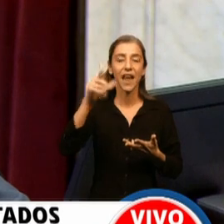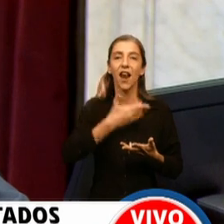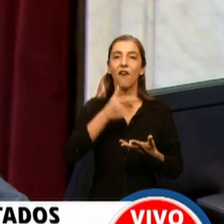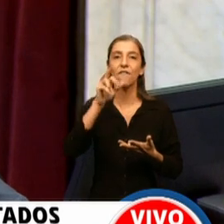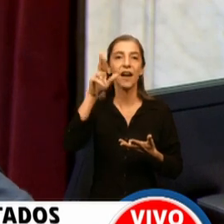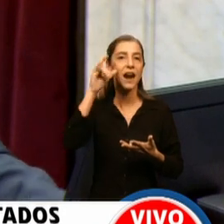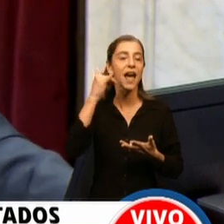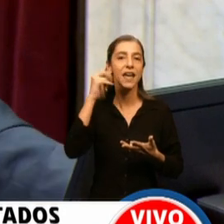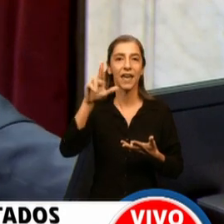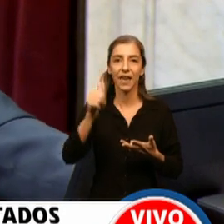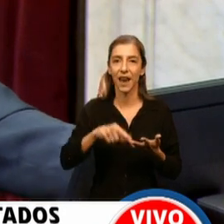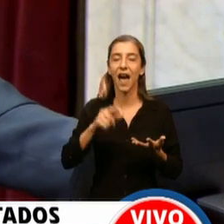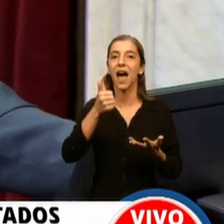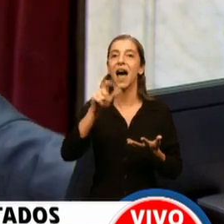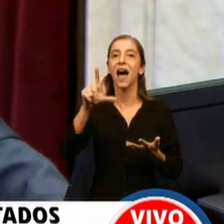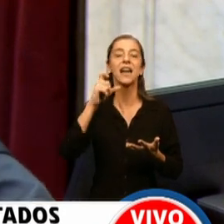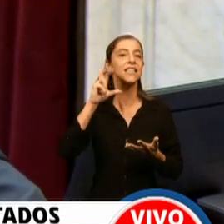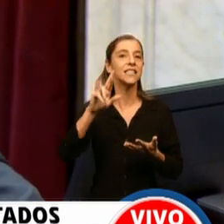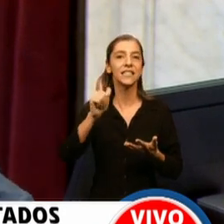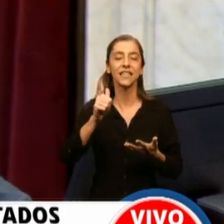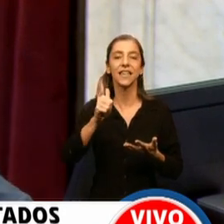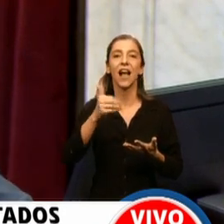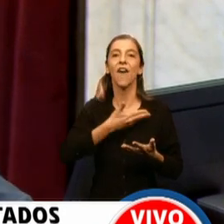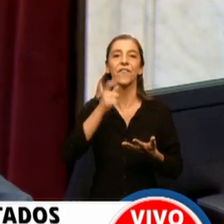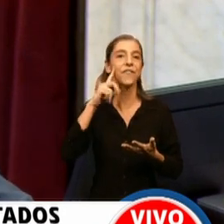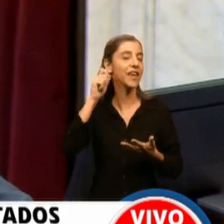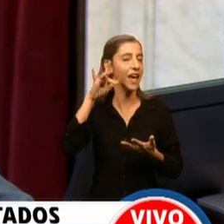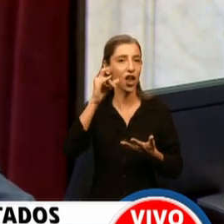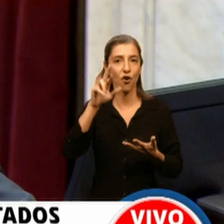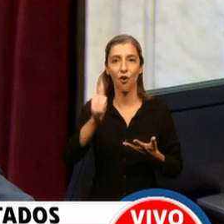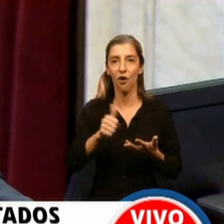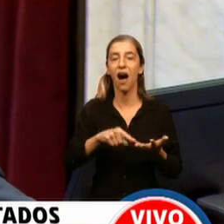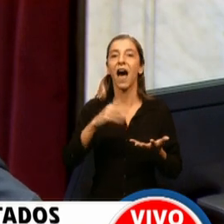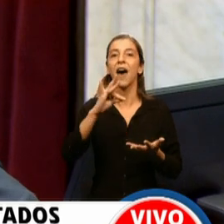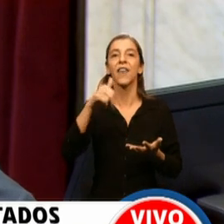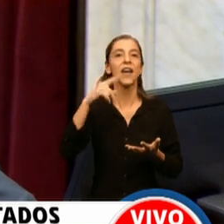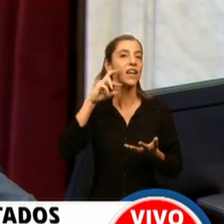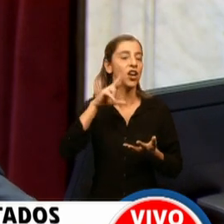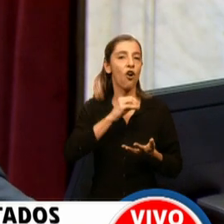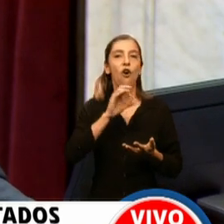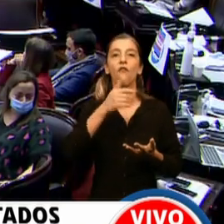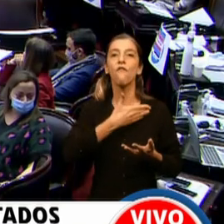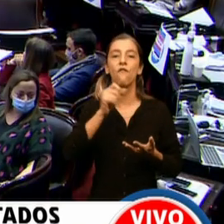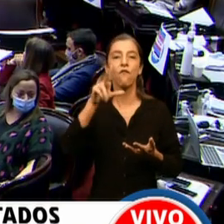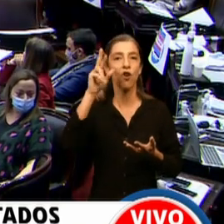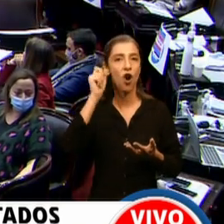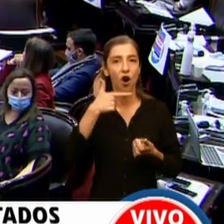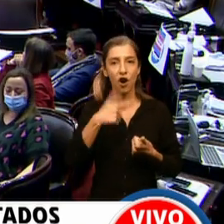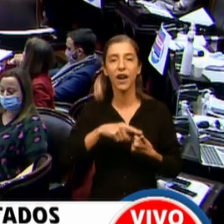diputada alcira figueroa diputado de anillos flores diputado gabriel prisa